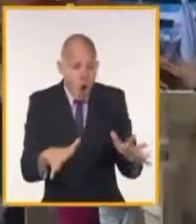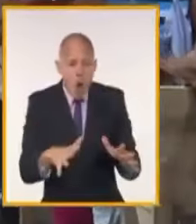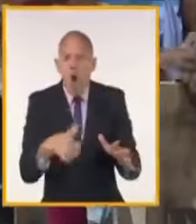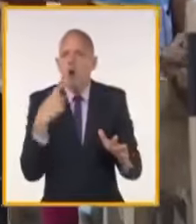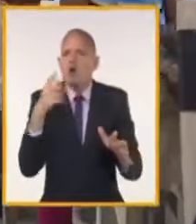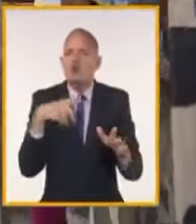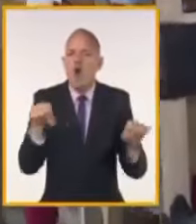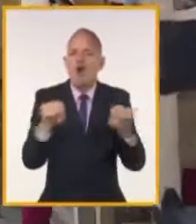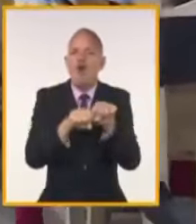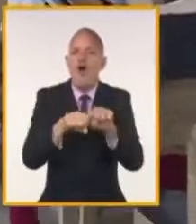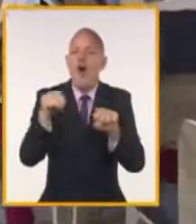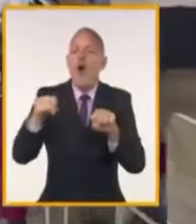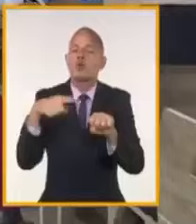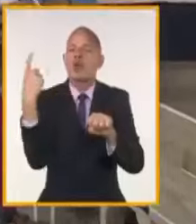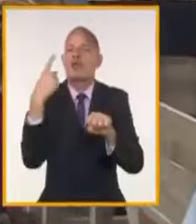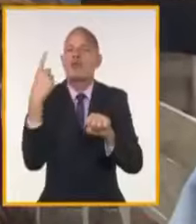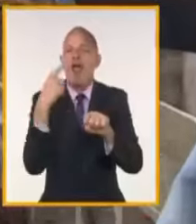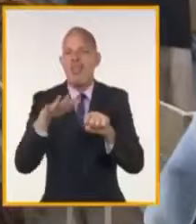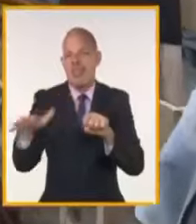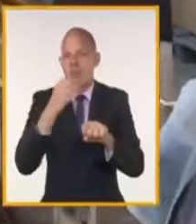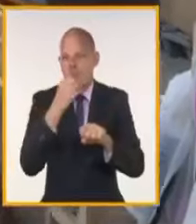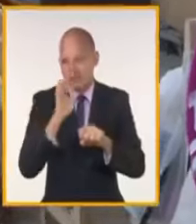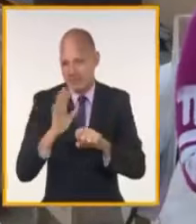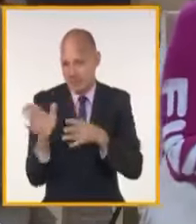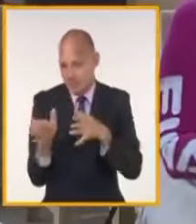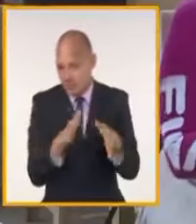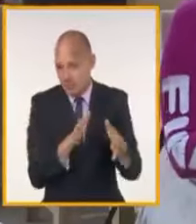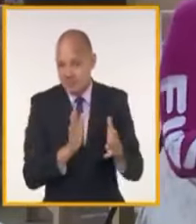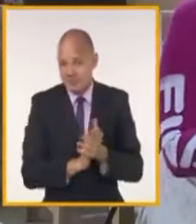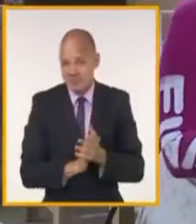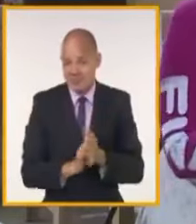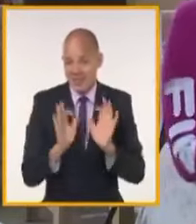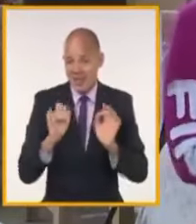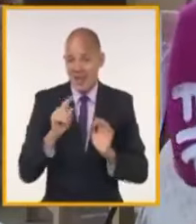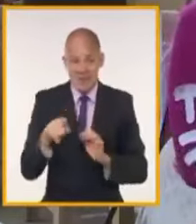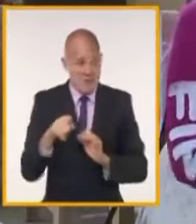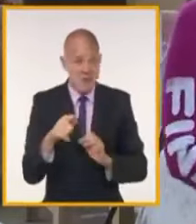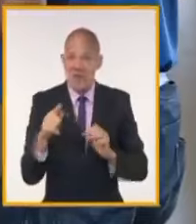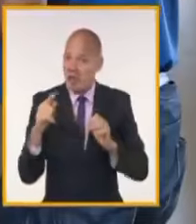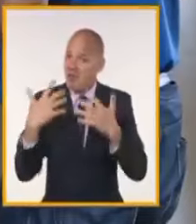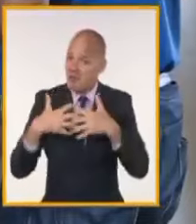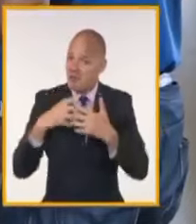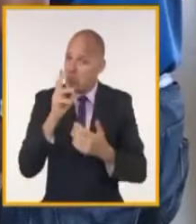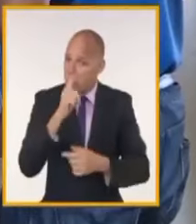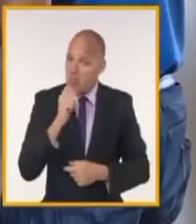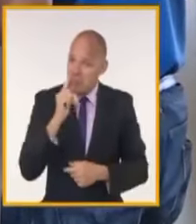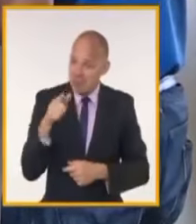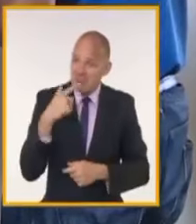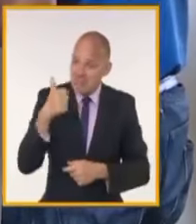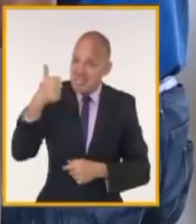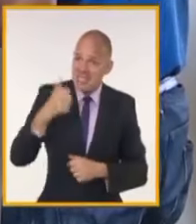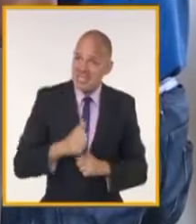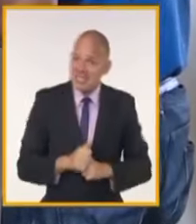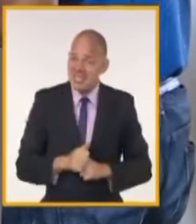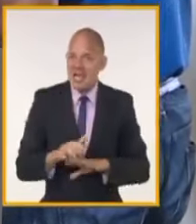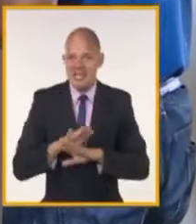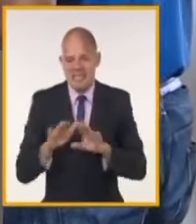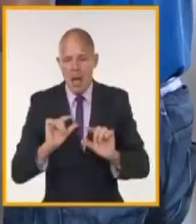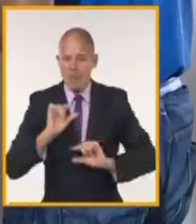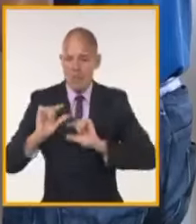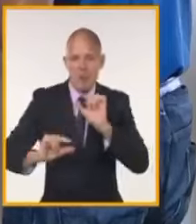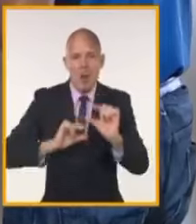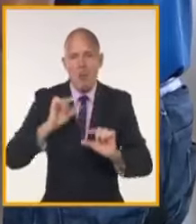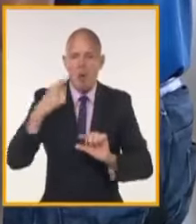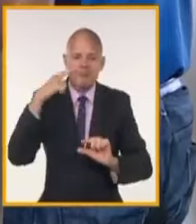consumidoras se convierten en generadoras autónomas de Electricidad transición energética